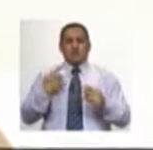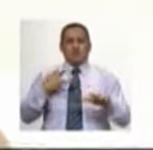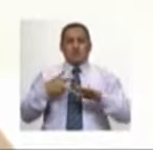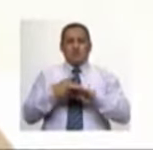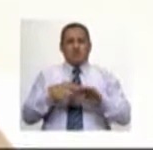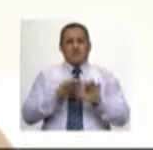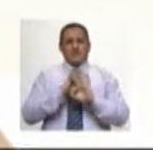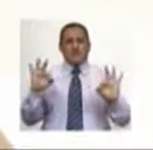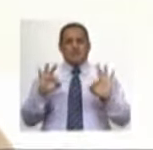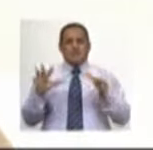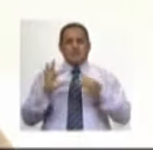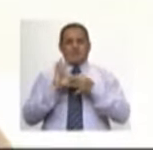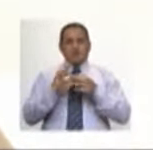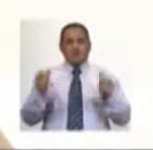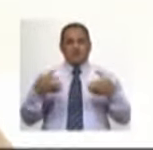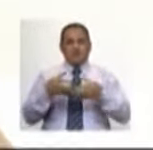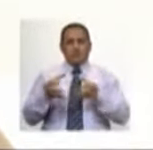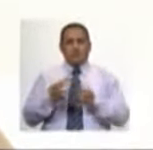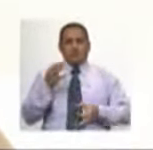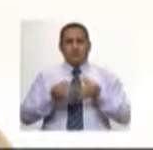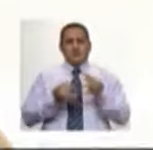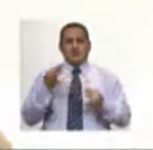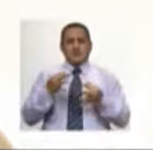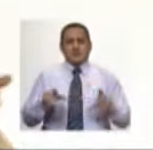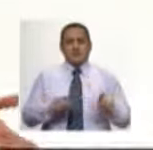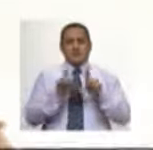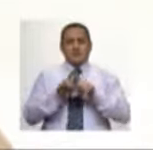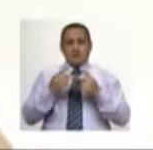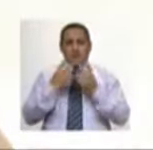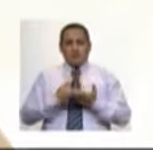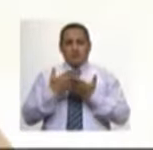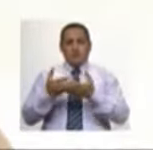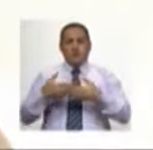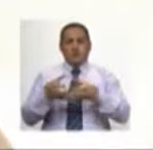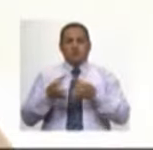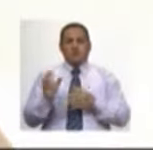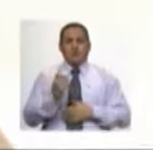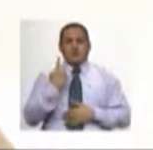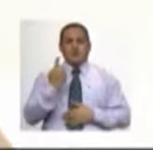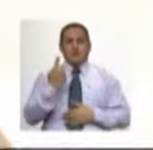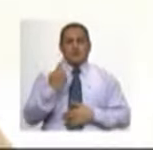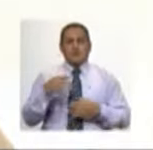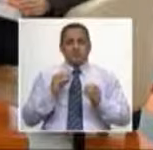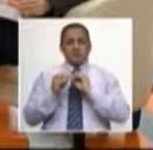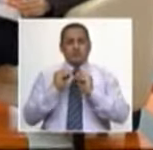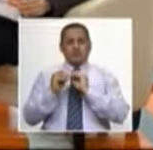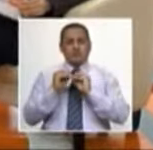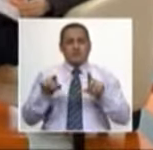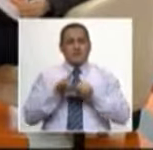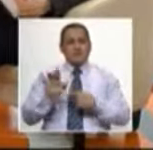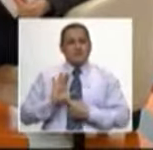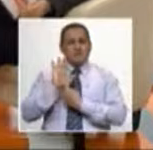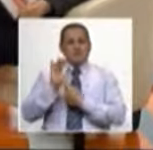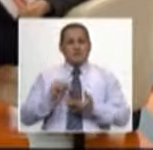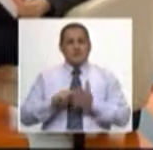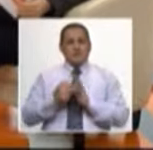ni ningún tipo de vínculo con otros poderes, ya sea de facto como poderes también institucionalizados. En realidad también estas publicaciones constituyen